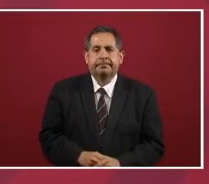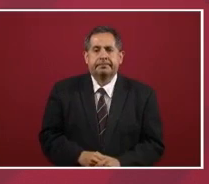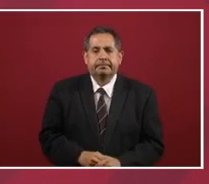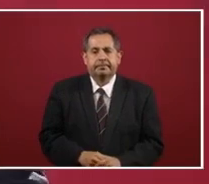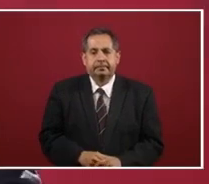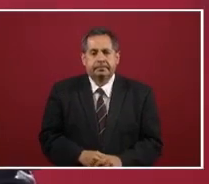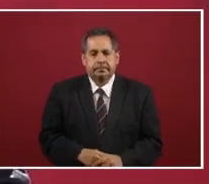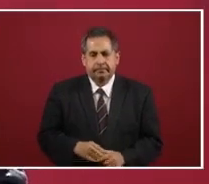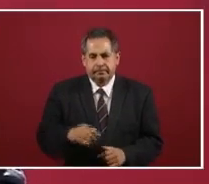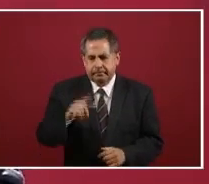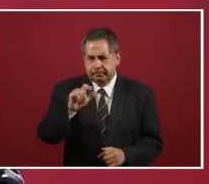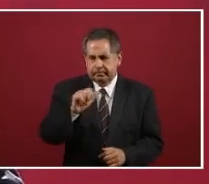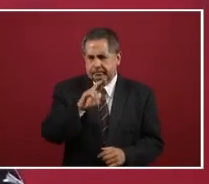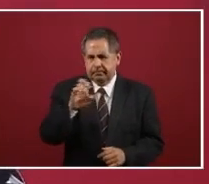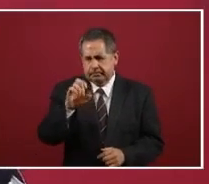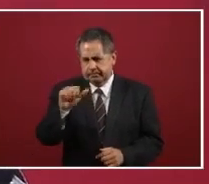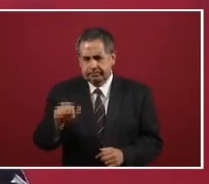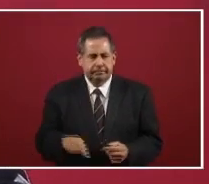Germán Larrea,